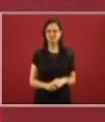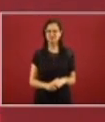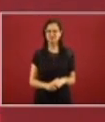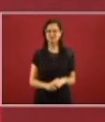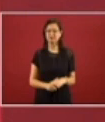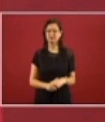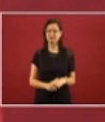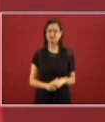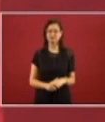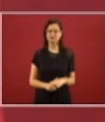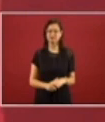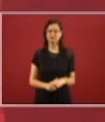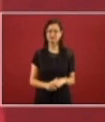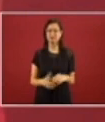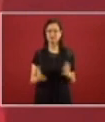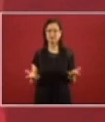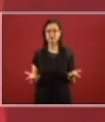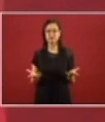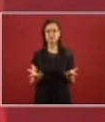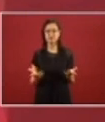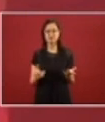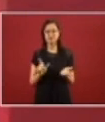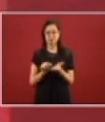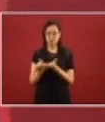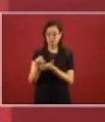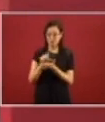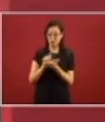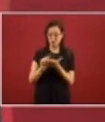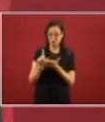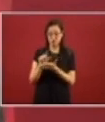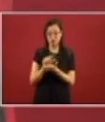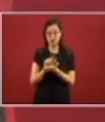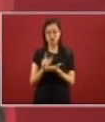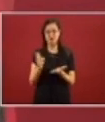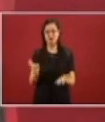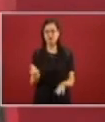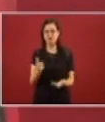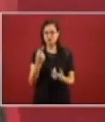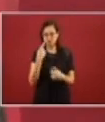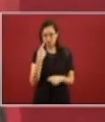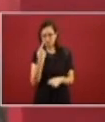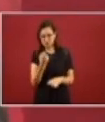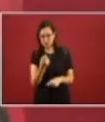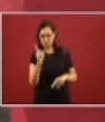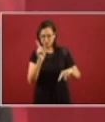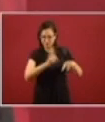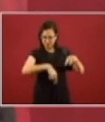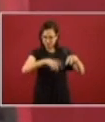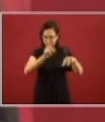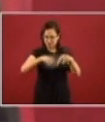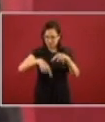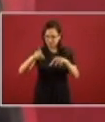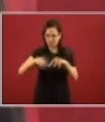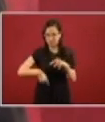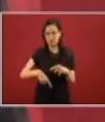Ojalá y se aplique el Twitter, y esto no es censura,